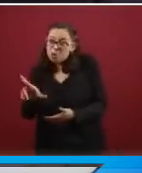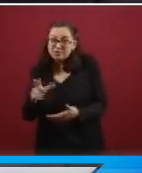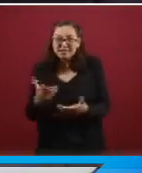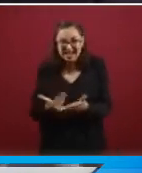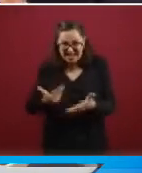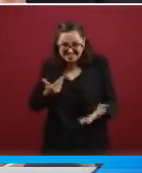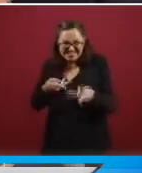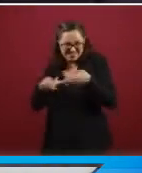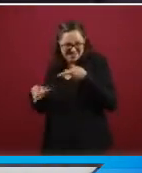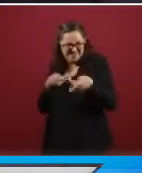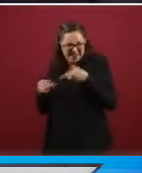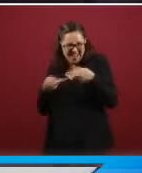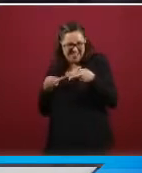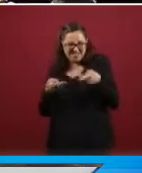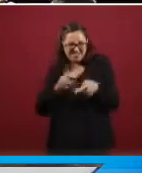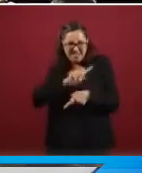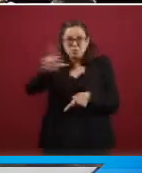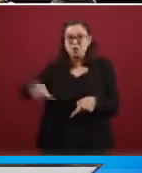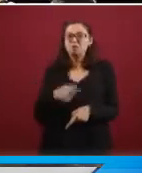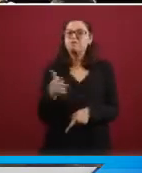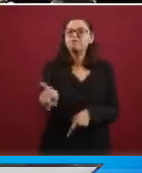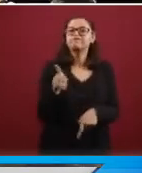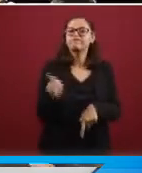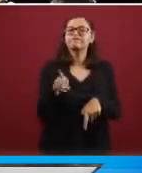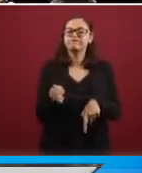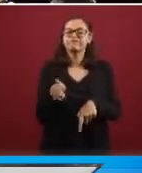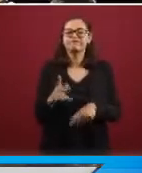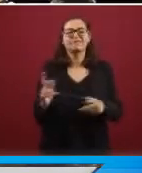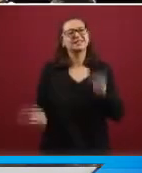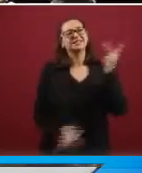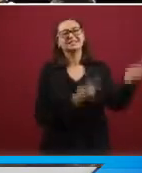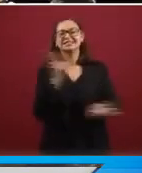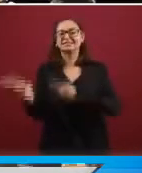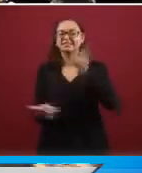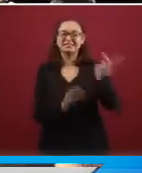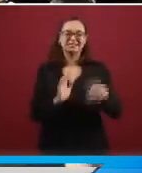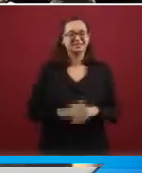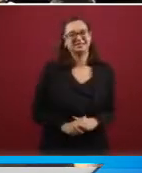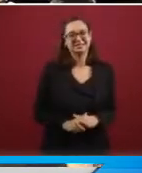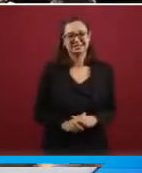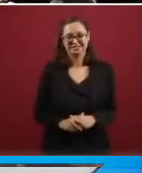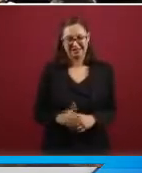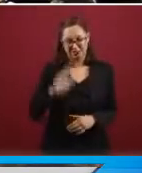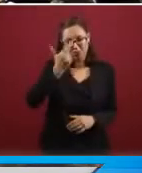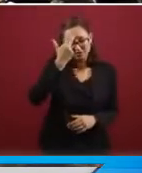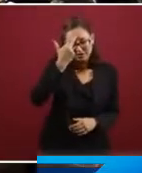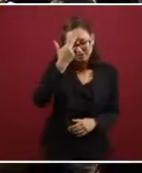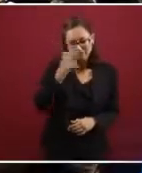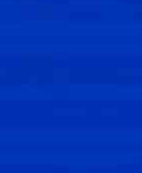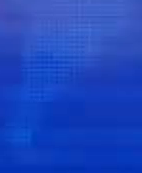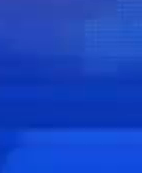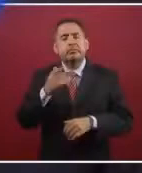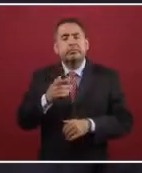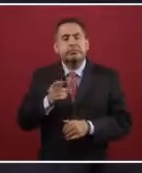TV Azteca, Irving Pineda, pide o plantea la alternativa de censurar a los medios de comunicación alternativos.